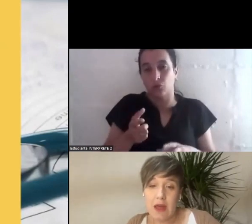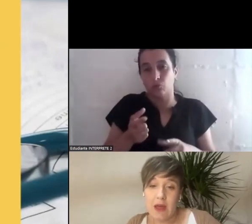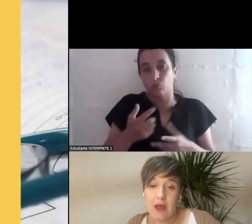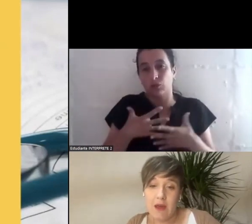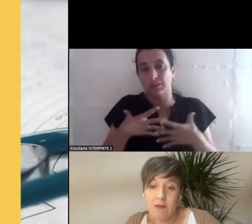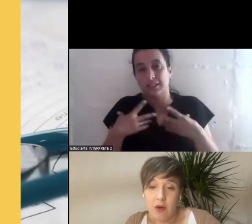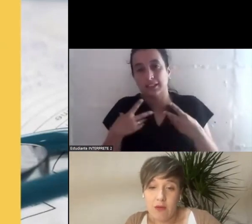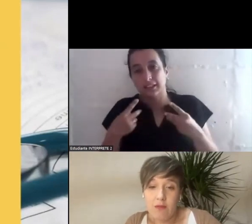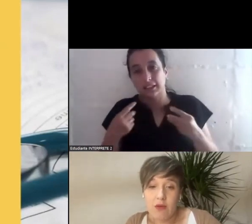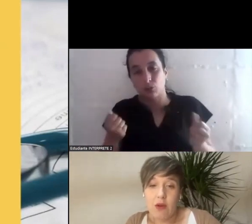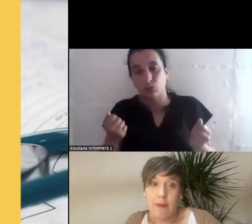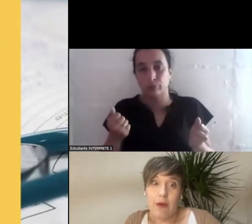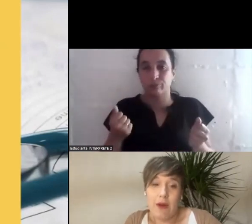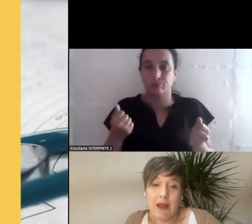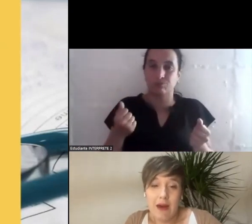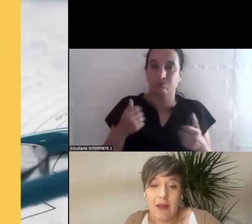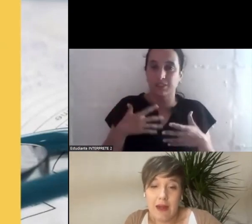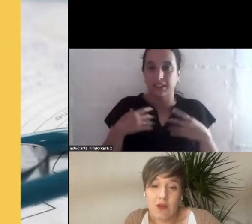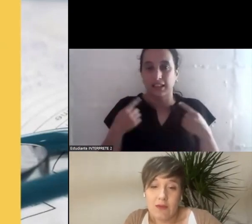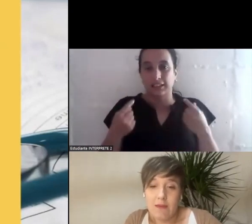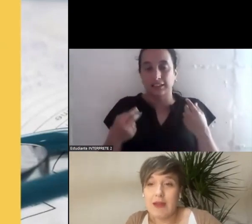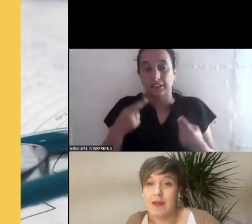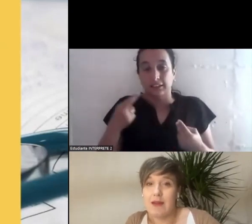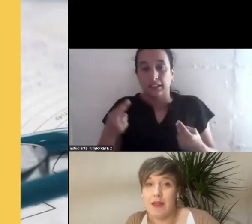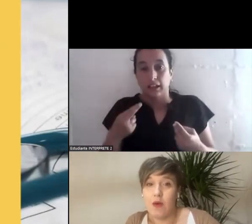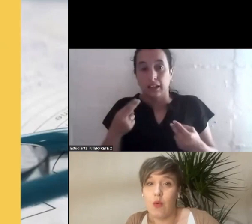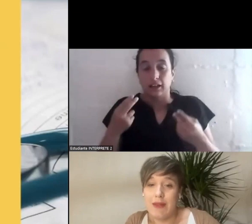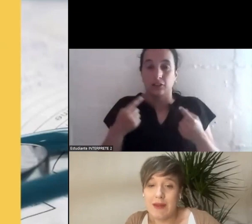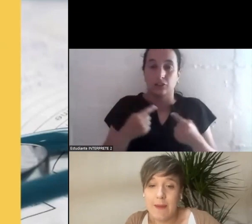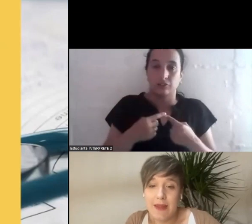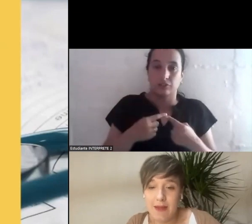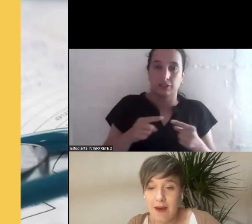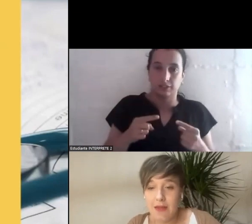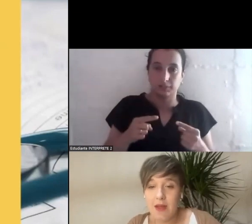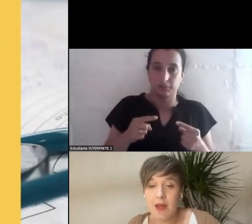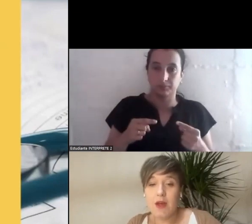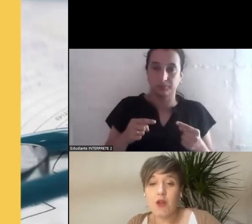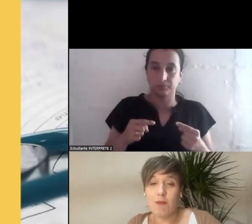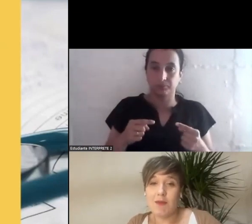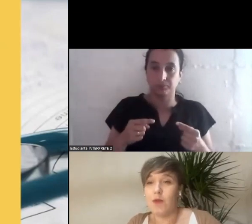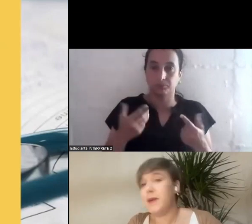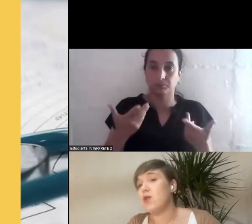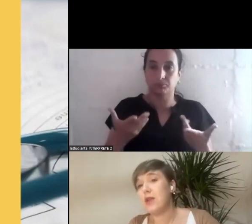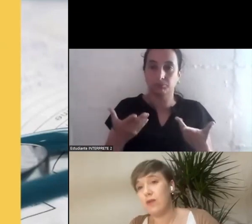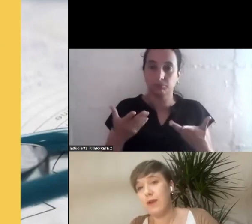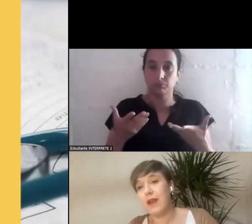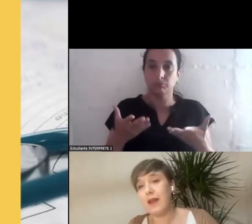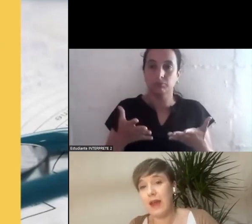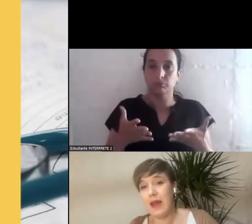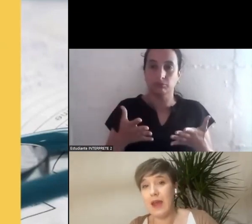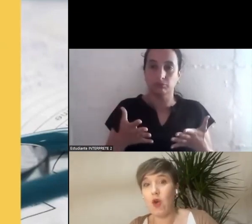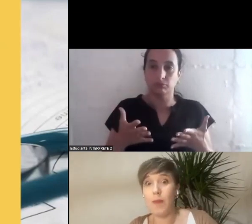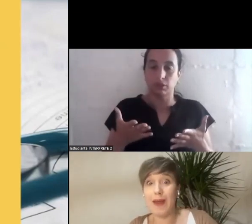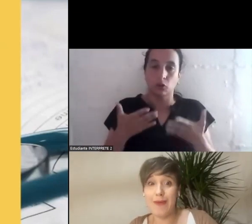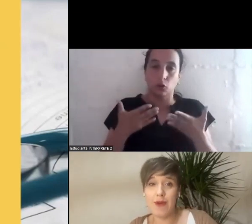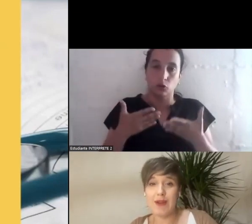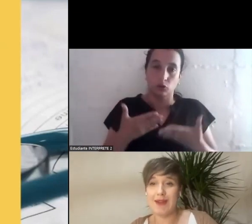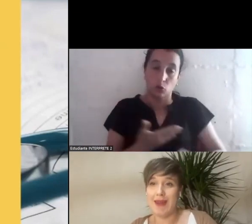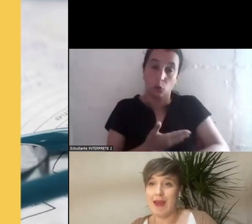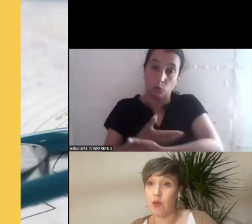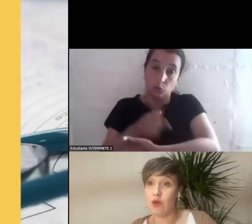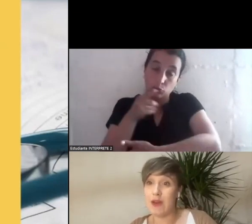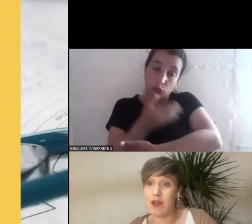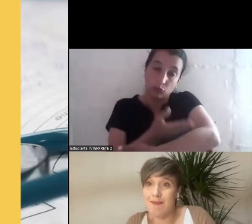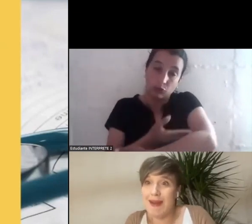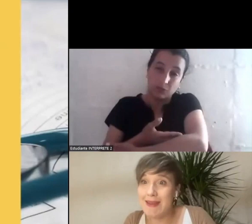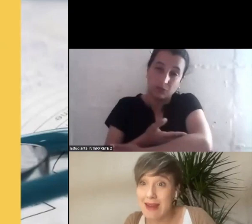Pero, bueno, pues con la peculiaridad de que estos bebés nacen con una discapacidad, son más propensos a sufrir complicaciones,